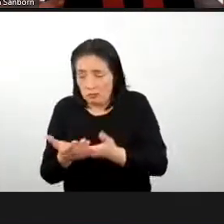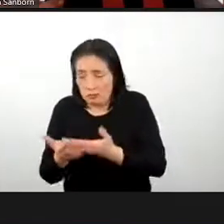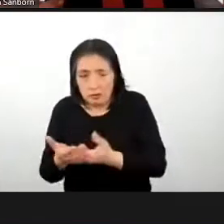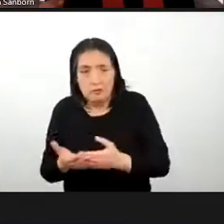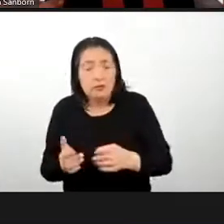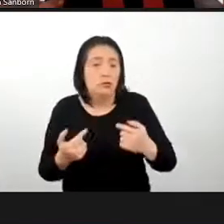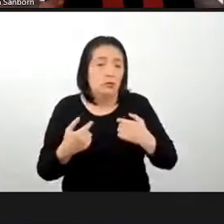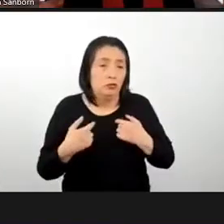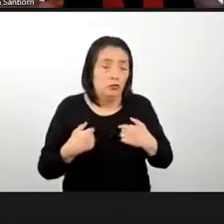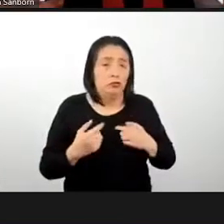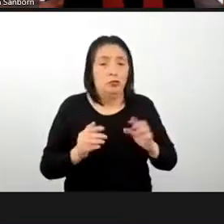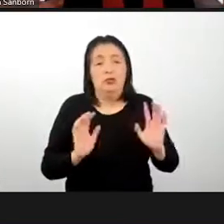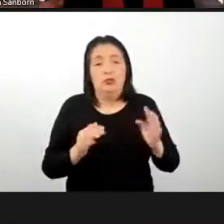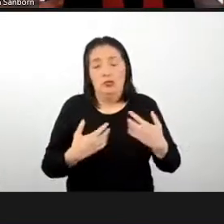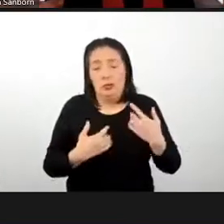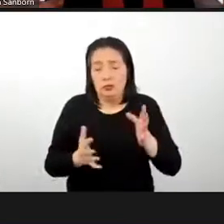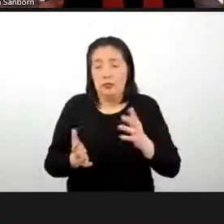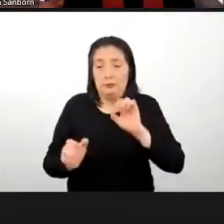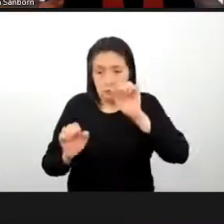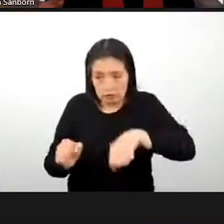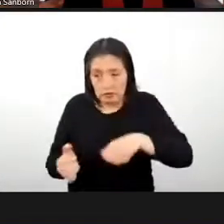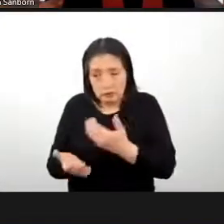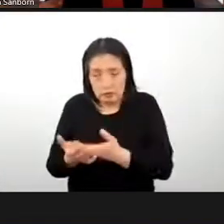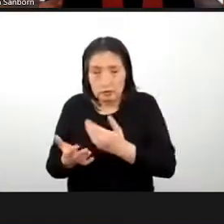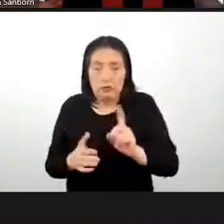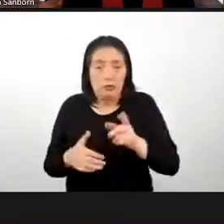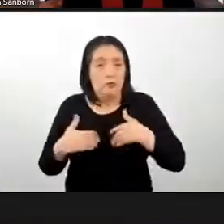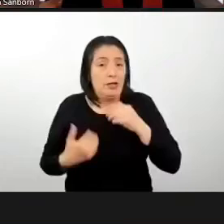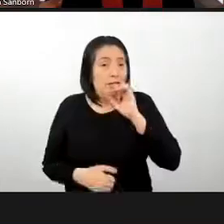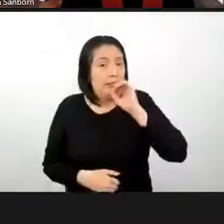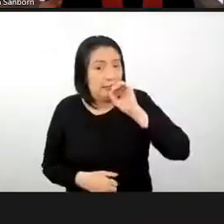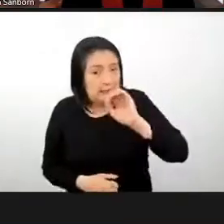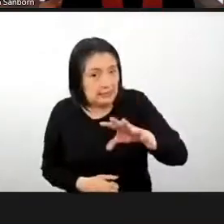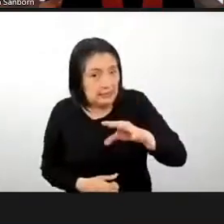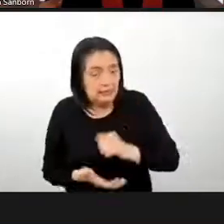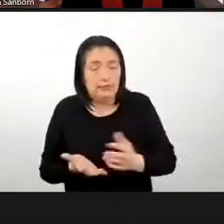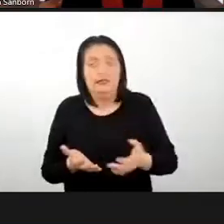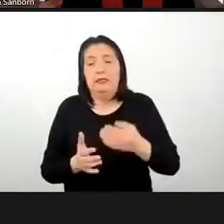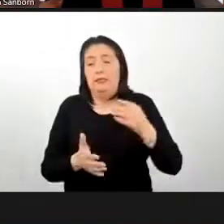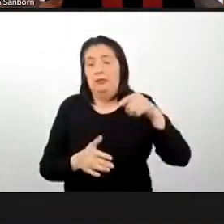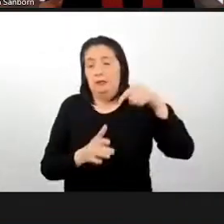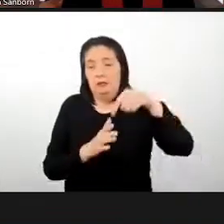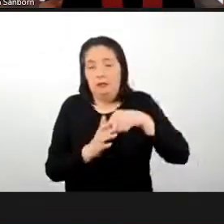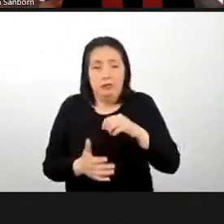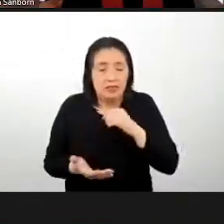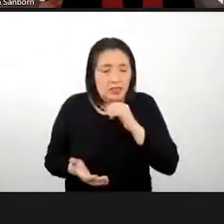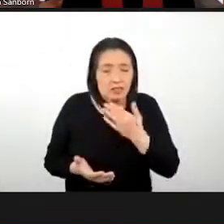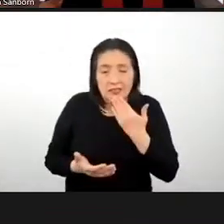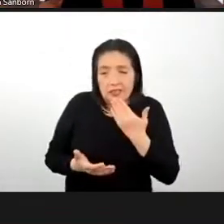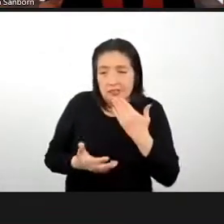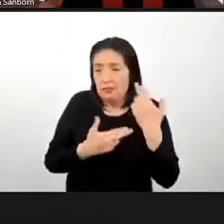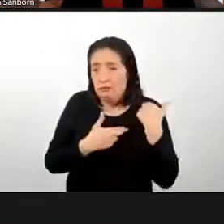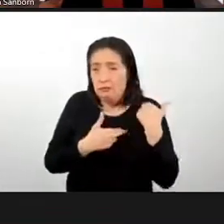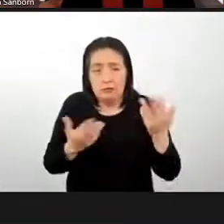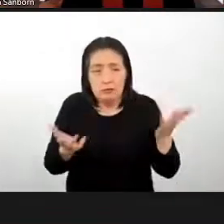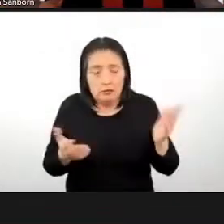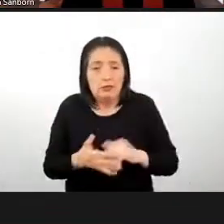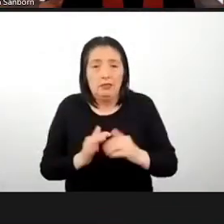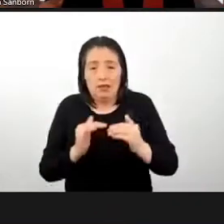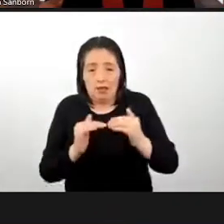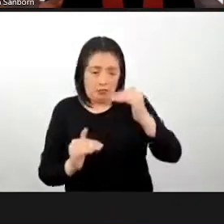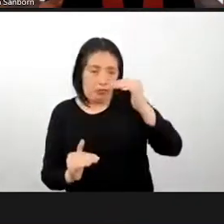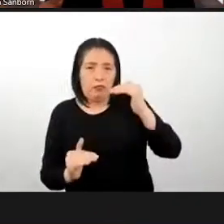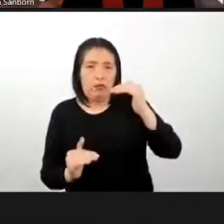las cosas. No se puede afirmar nada con rotundidad. ¿Quién es el responsable de la